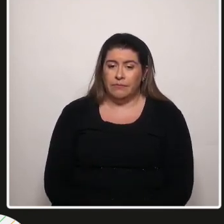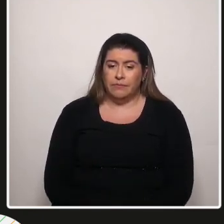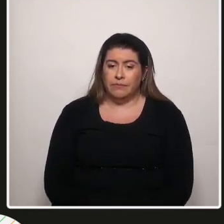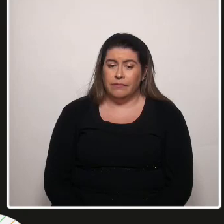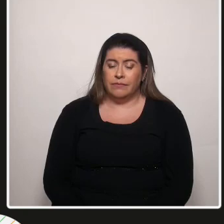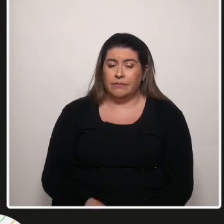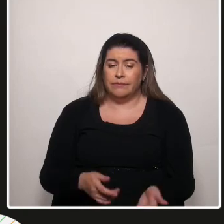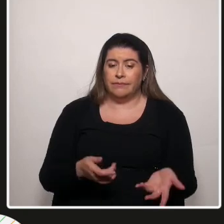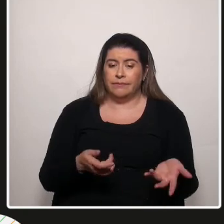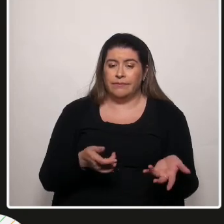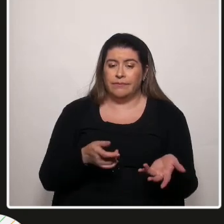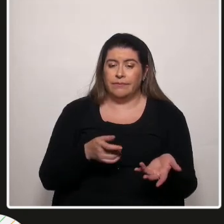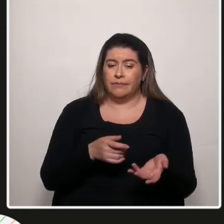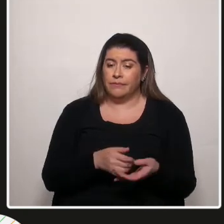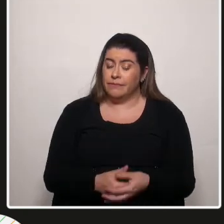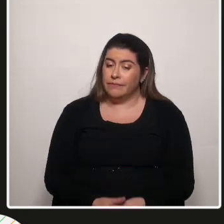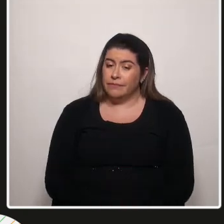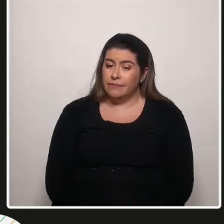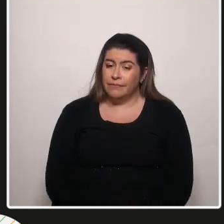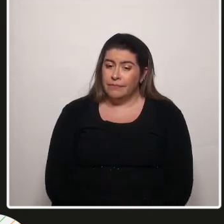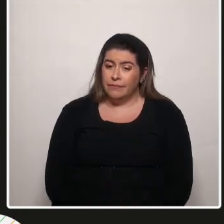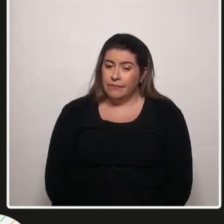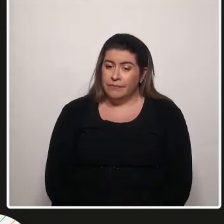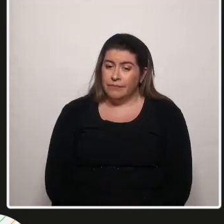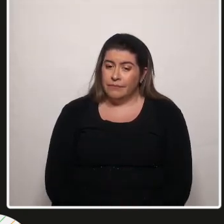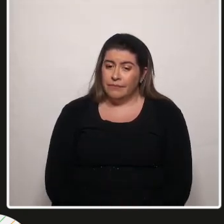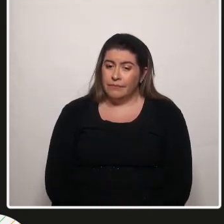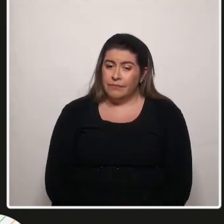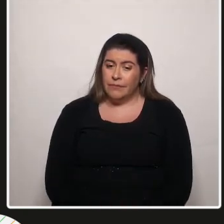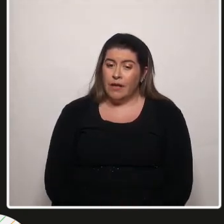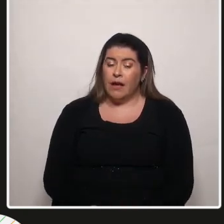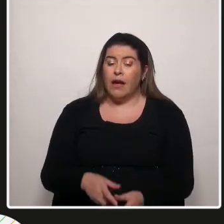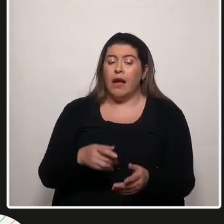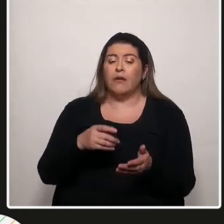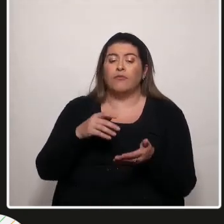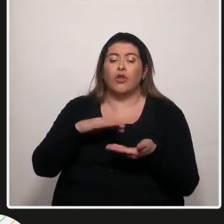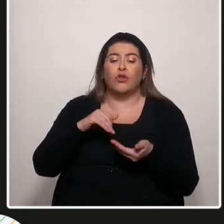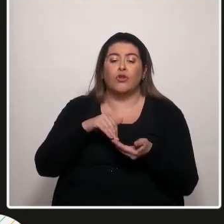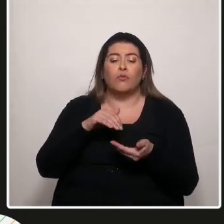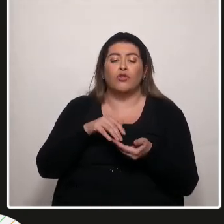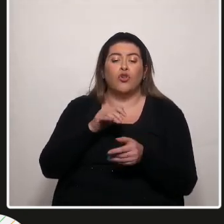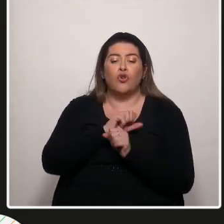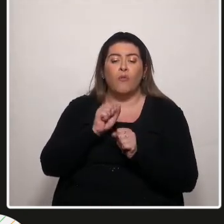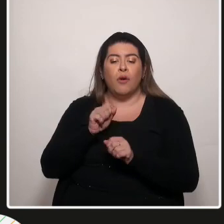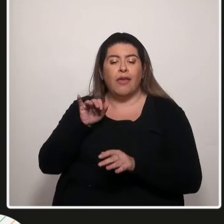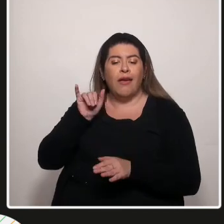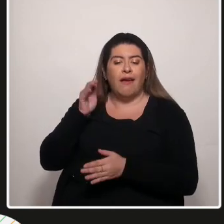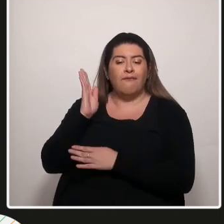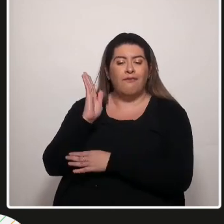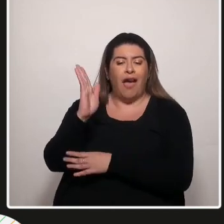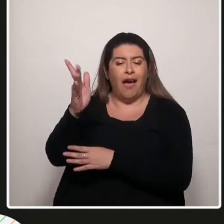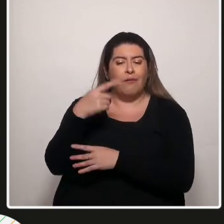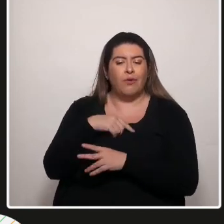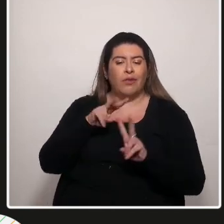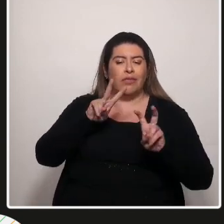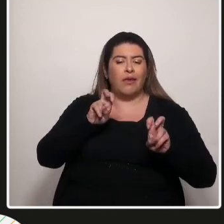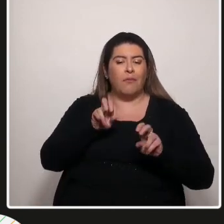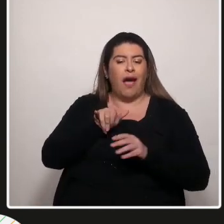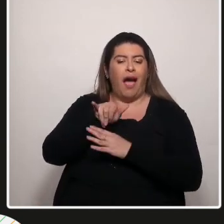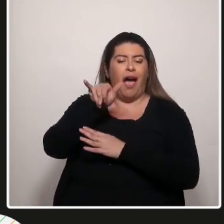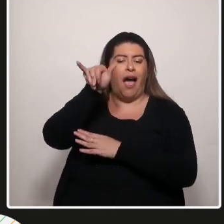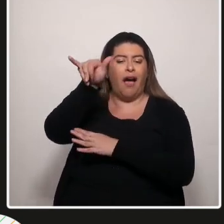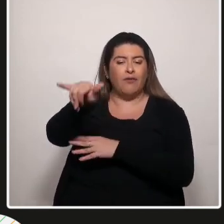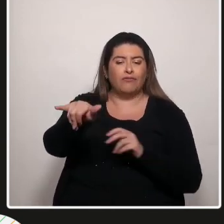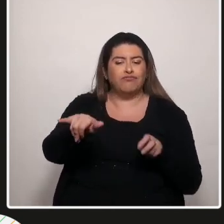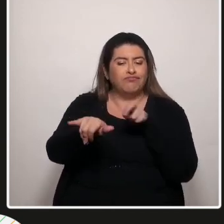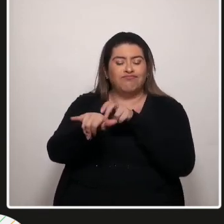estar en el aeropuerto de Valdivia, y no pudo salir el avión por neblina, así es que también voy a estar ahí, no sé al final si voy a poder llegar o no